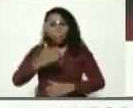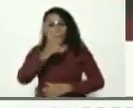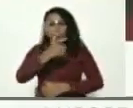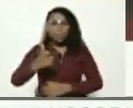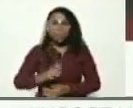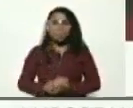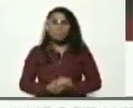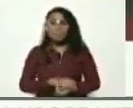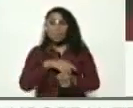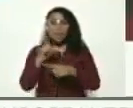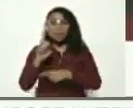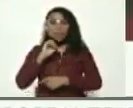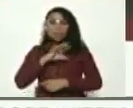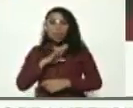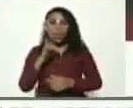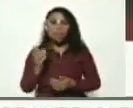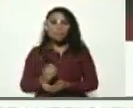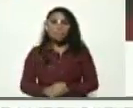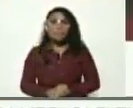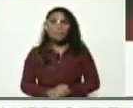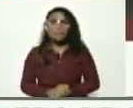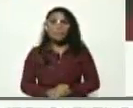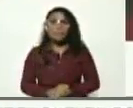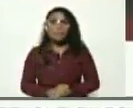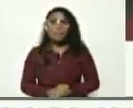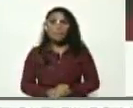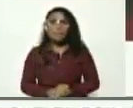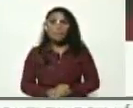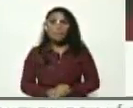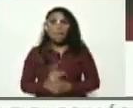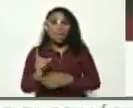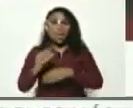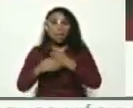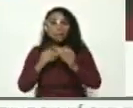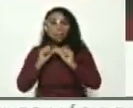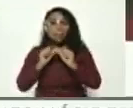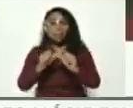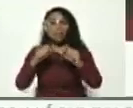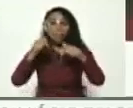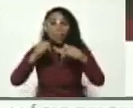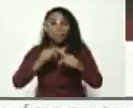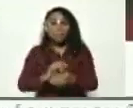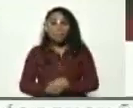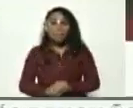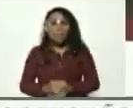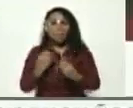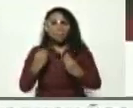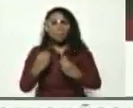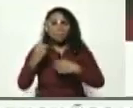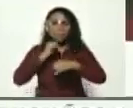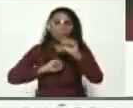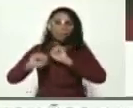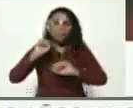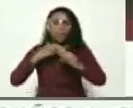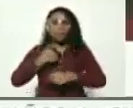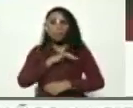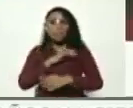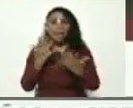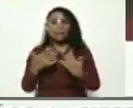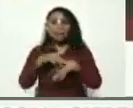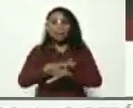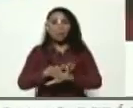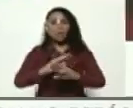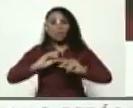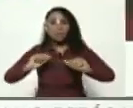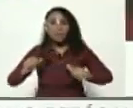Y esa historia es la que mantenemos hoy para defender nuestra integridad